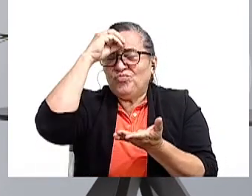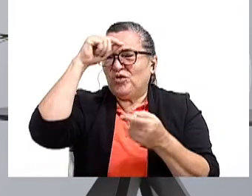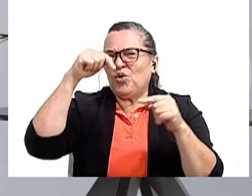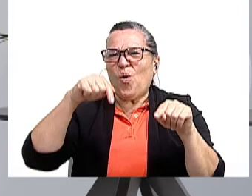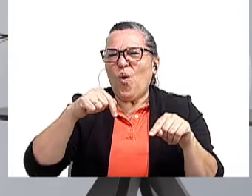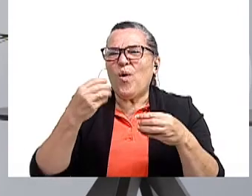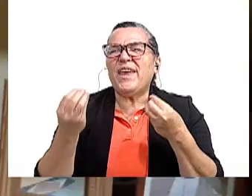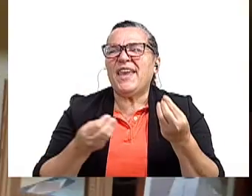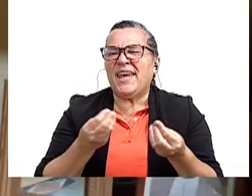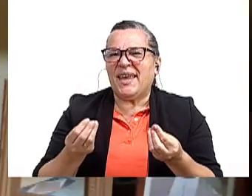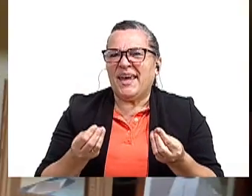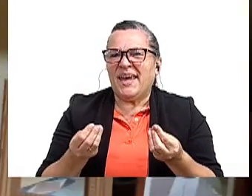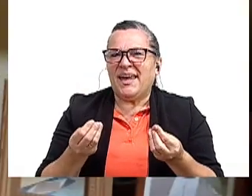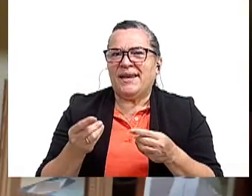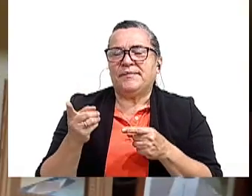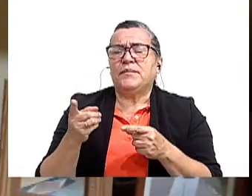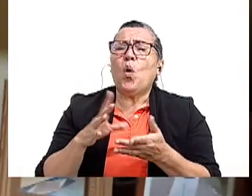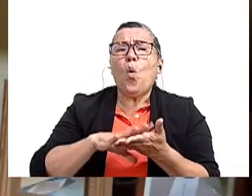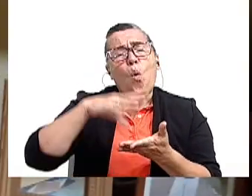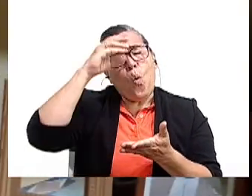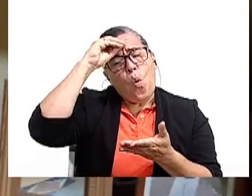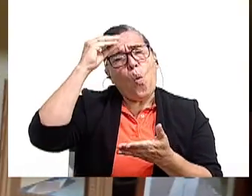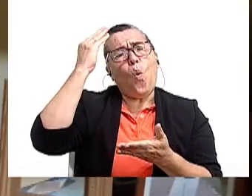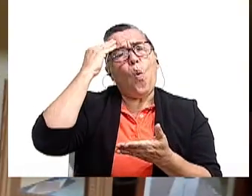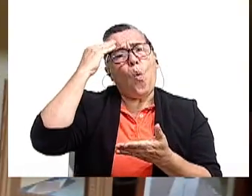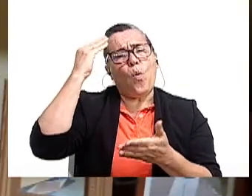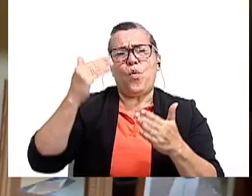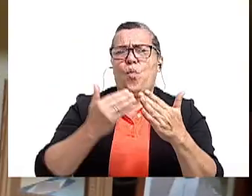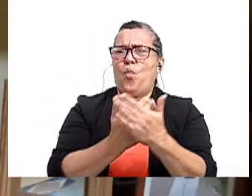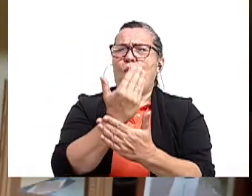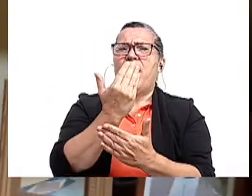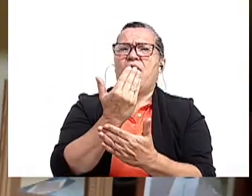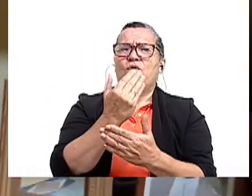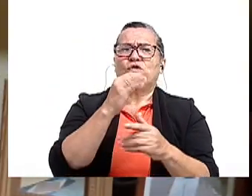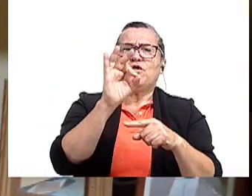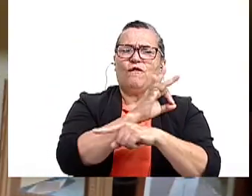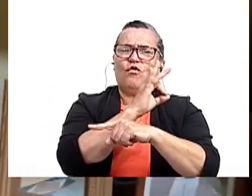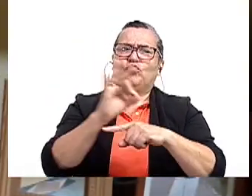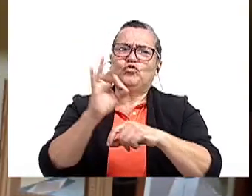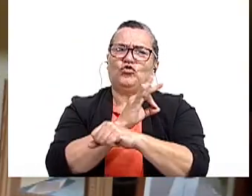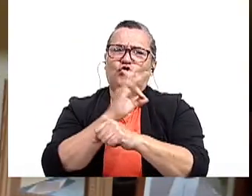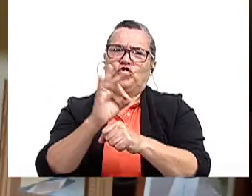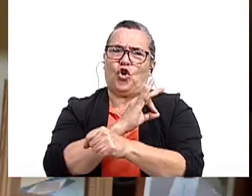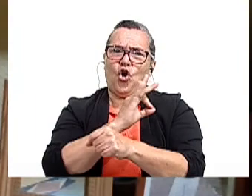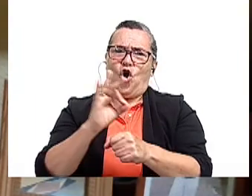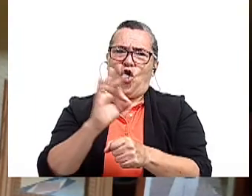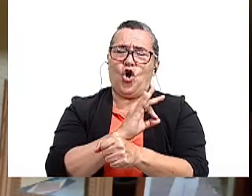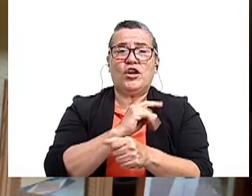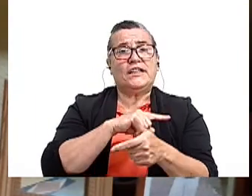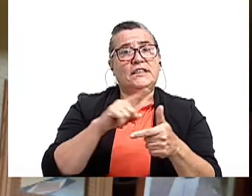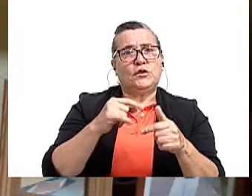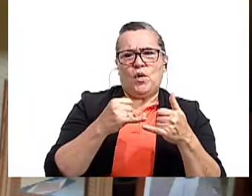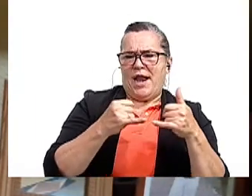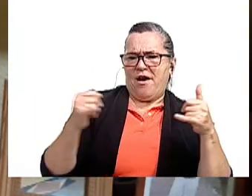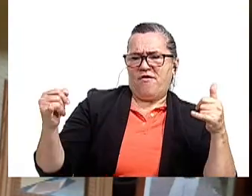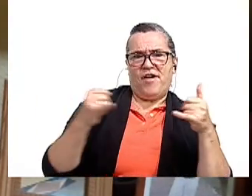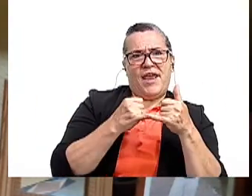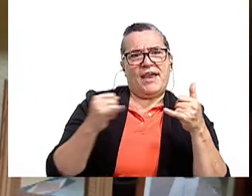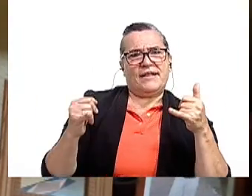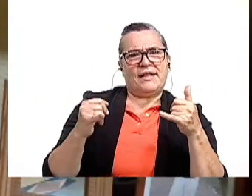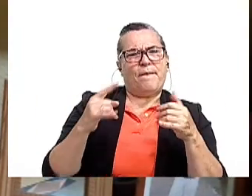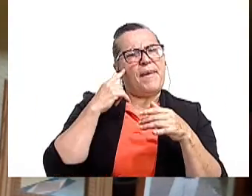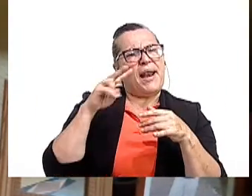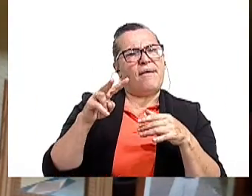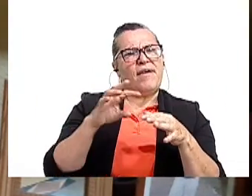hoy? Aprendí muchos conocimientos nuevos de funciones y que cuando se usa una recta para modelar la relación que